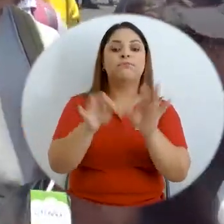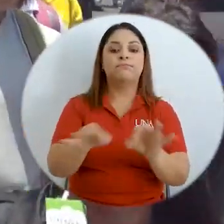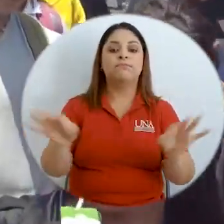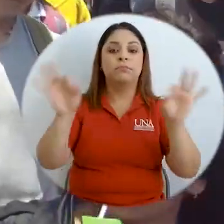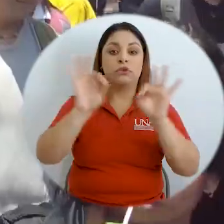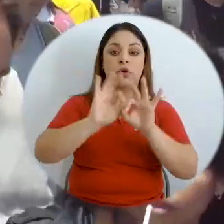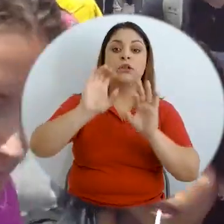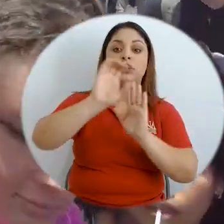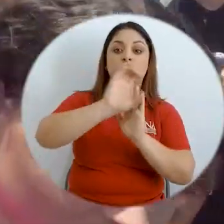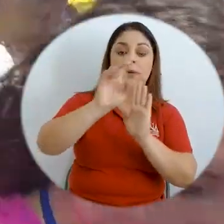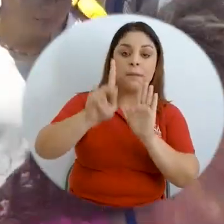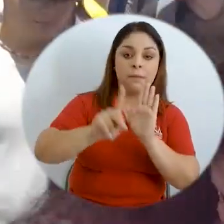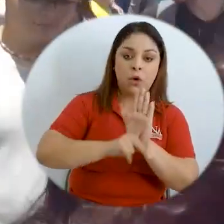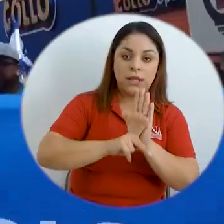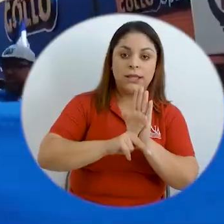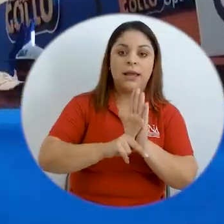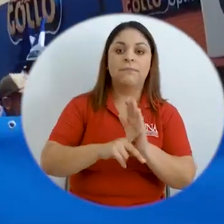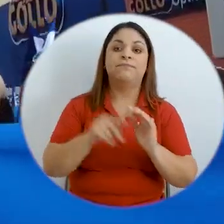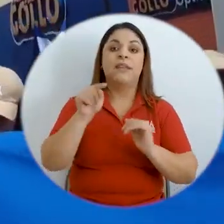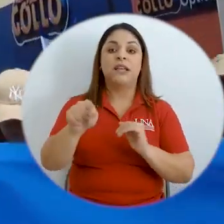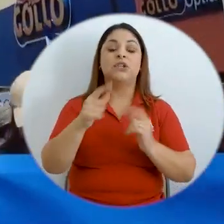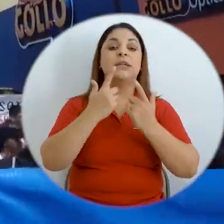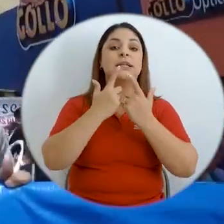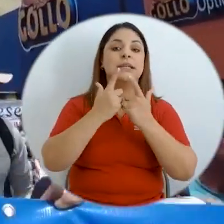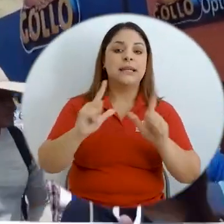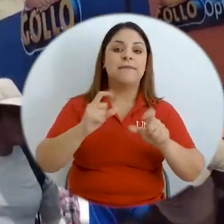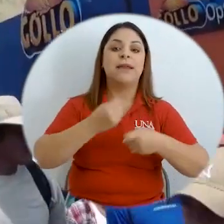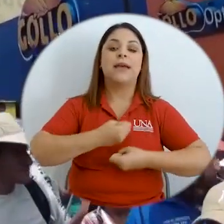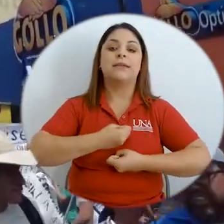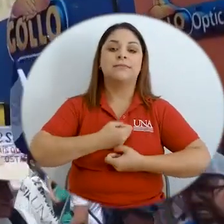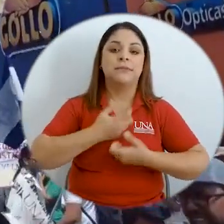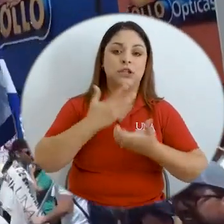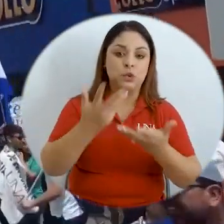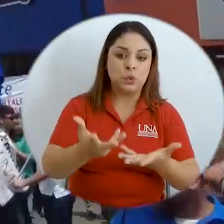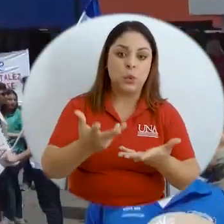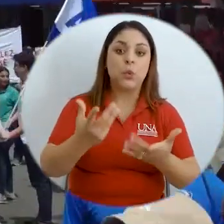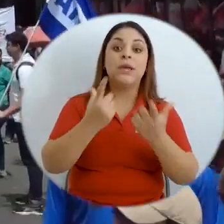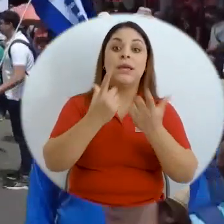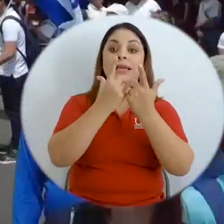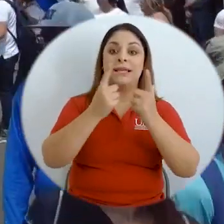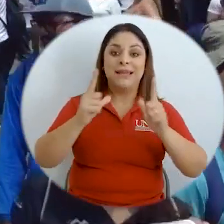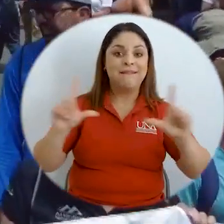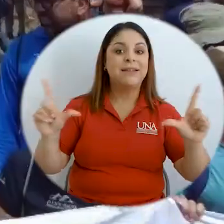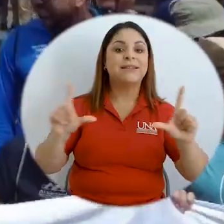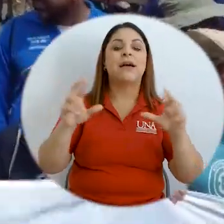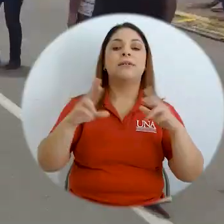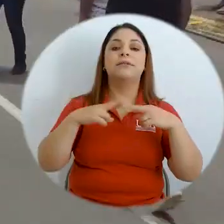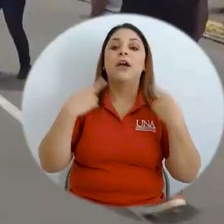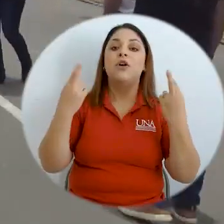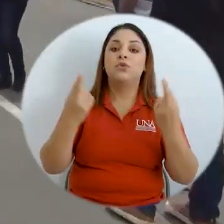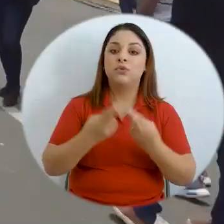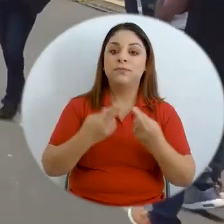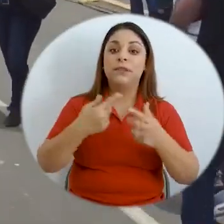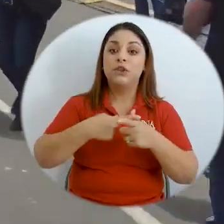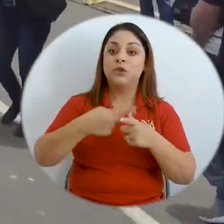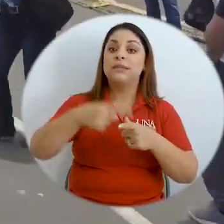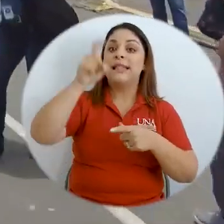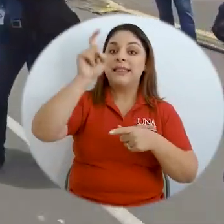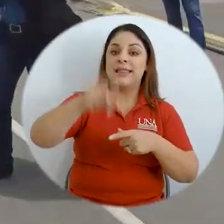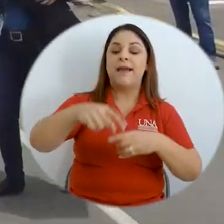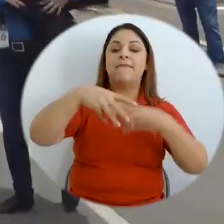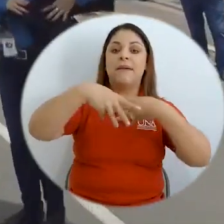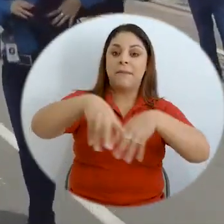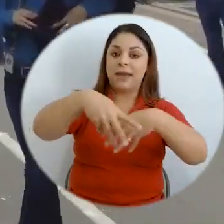fundamental de la Constitución política, que es la libre expresión y la libertad de reunión. Por lo tanto, tenemos